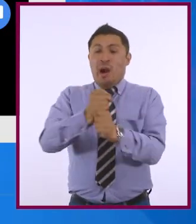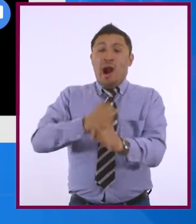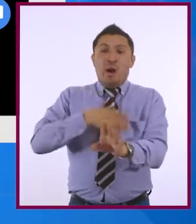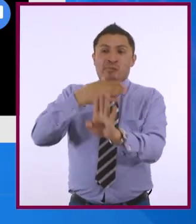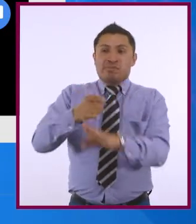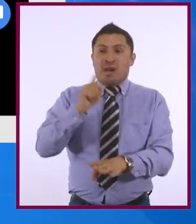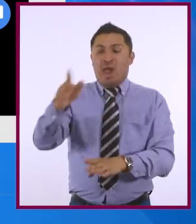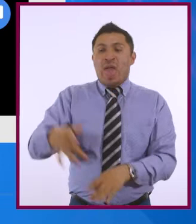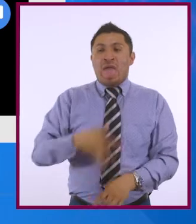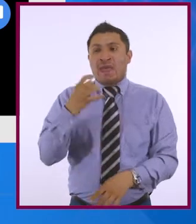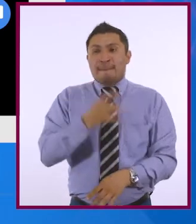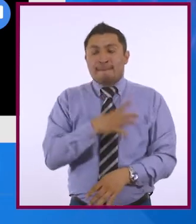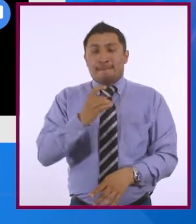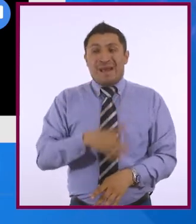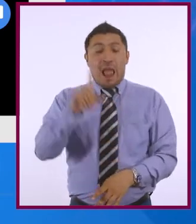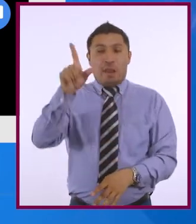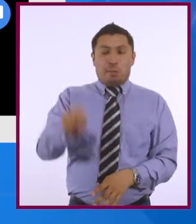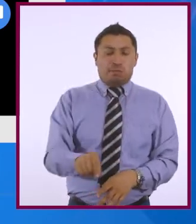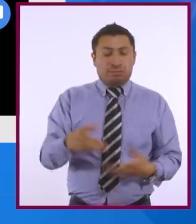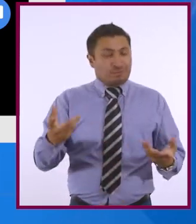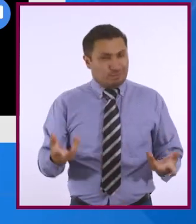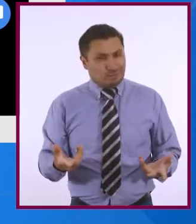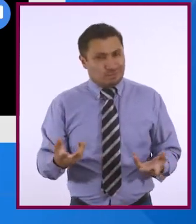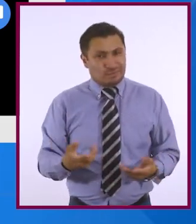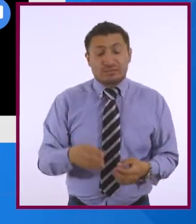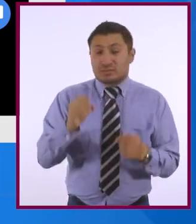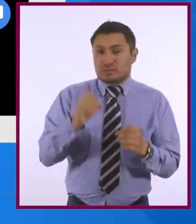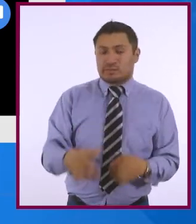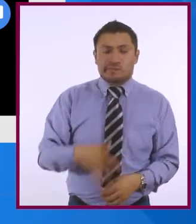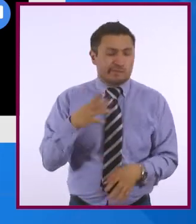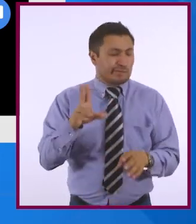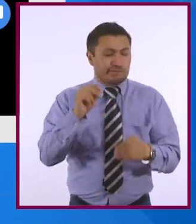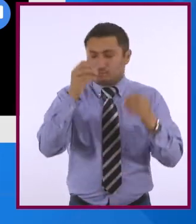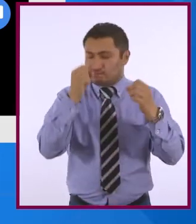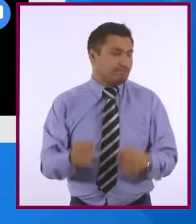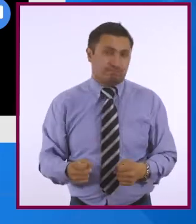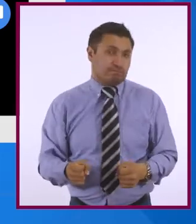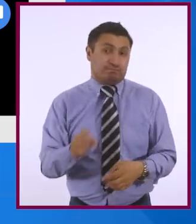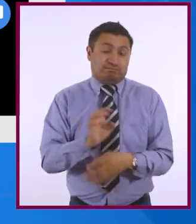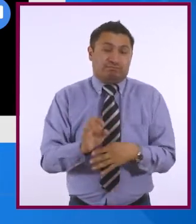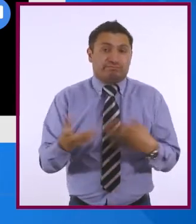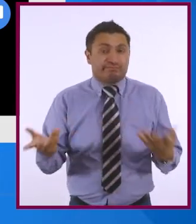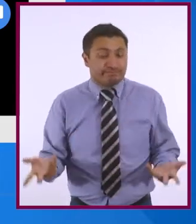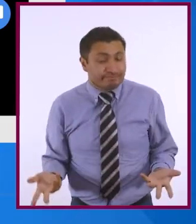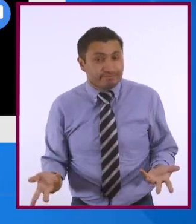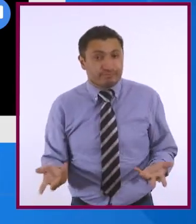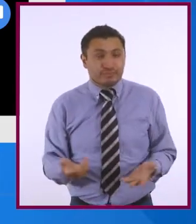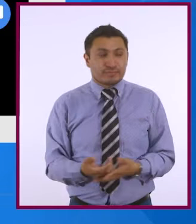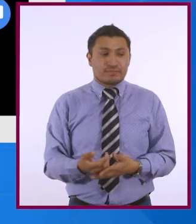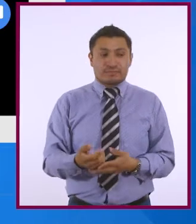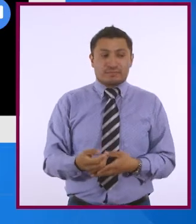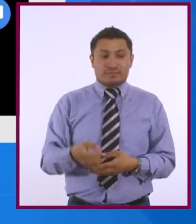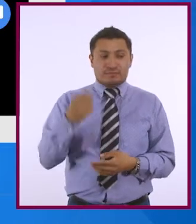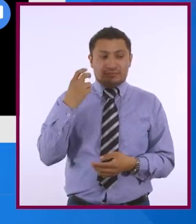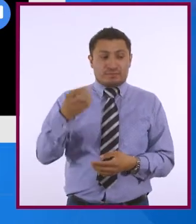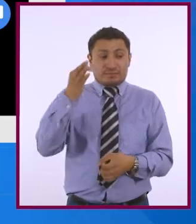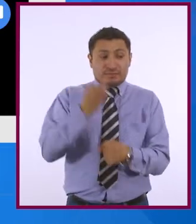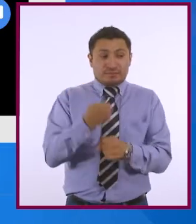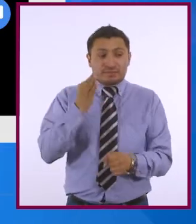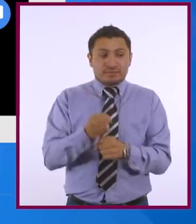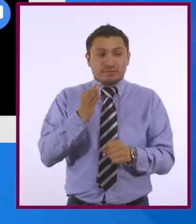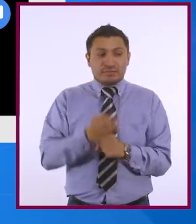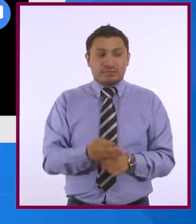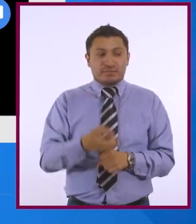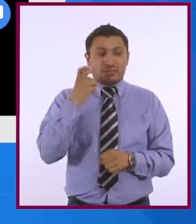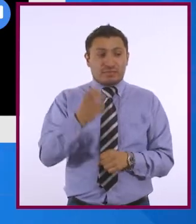sentir miedo o sentir humillación o sentir inseguridad, ¿no? Entonces, pues a partir de ahora es